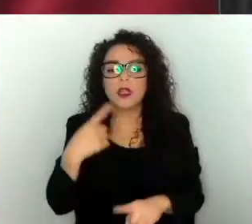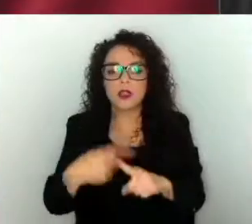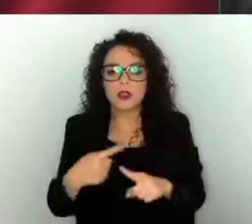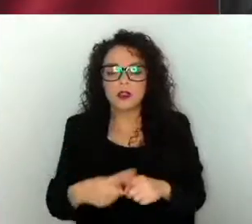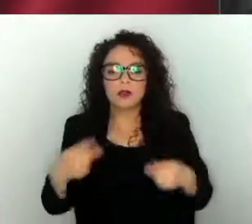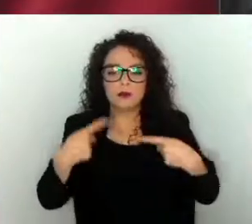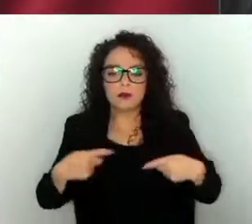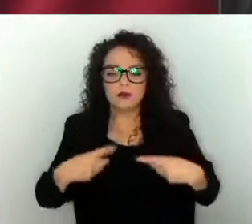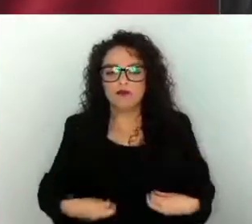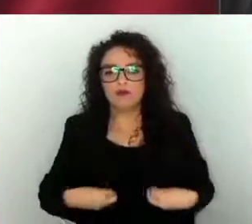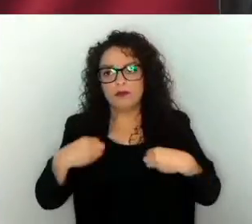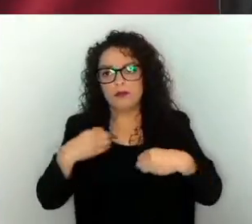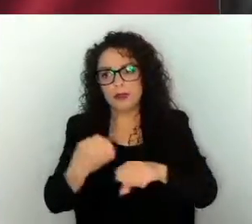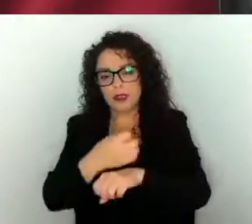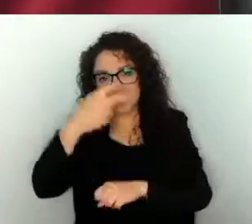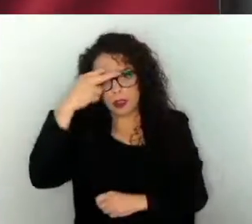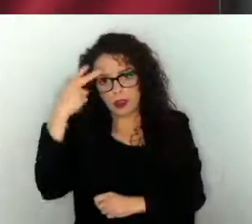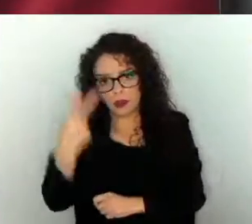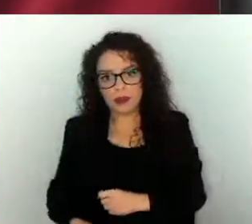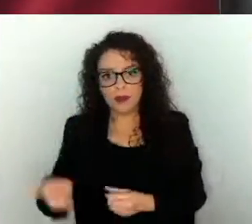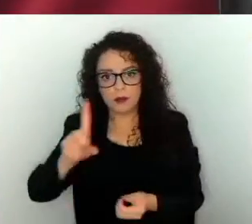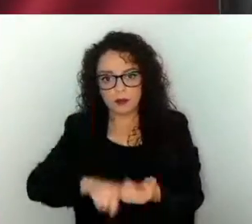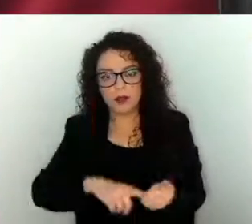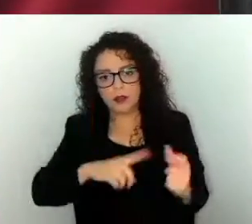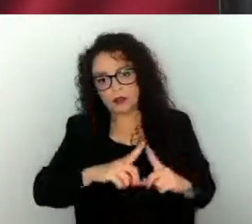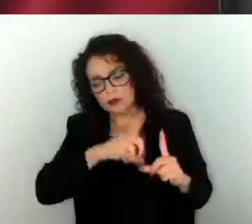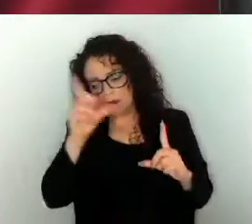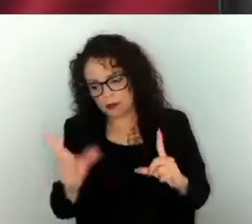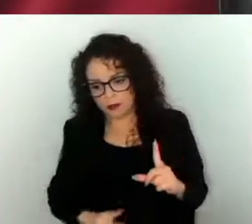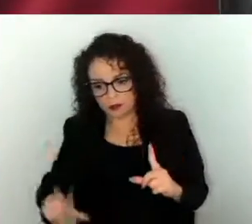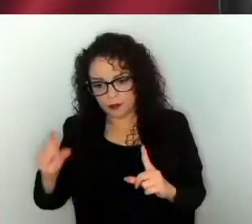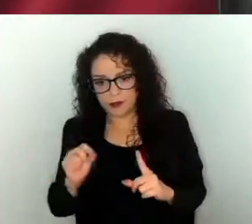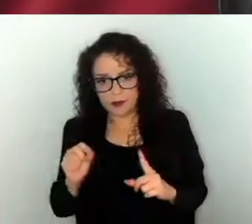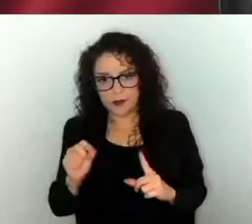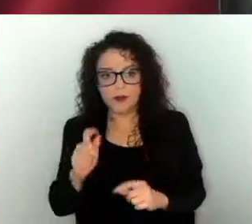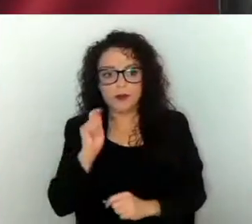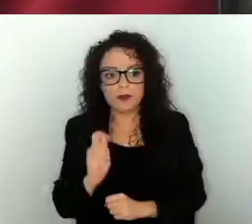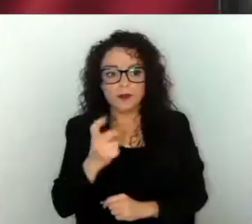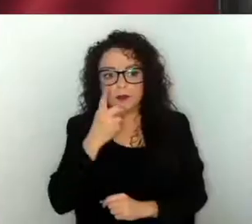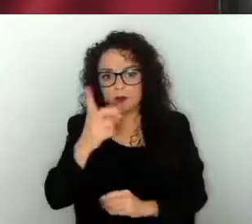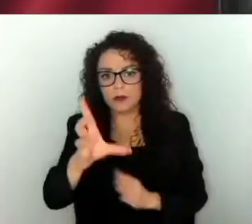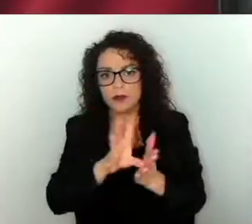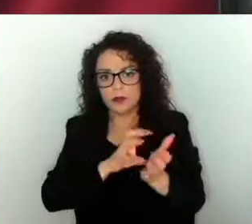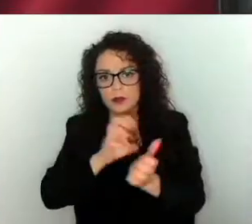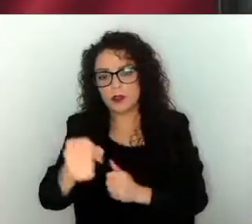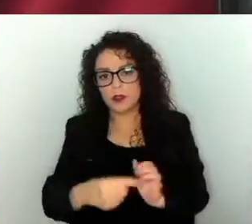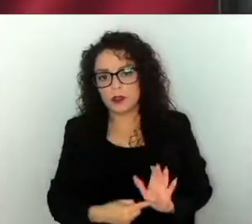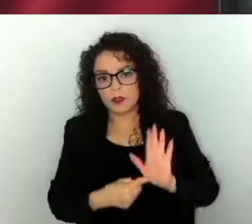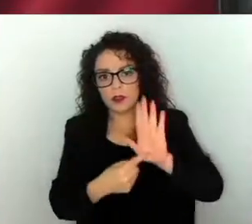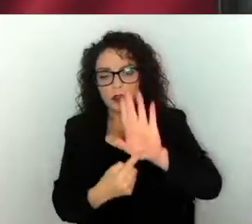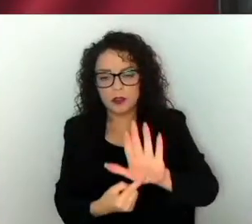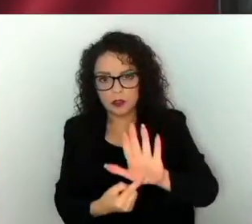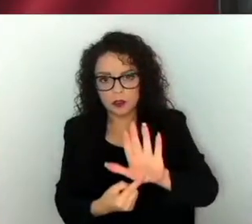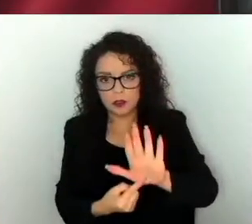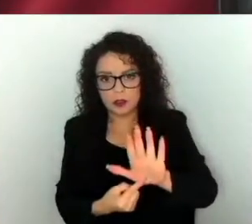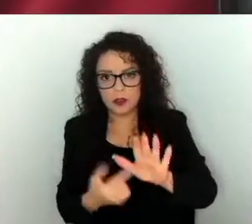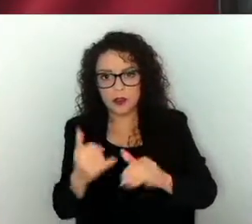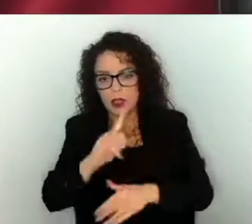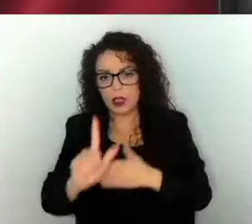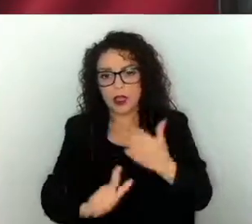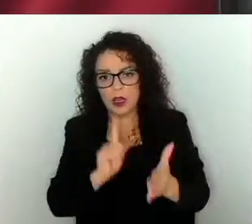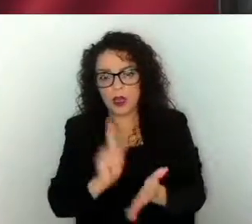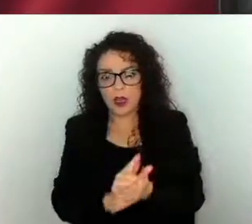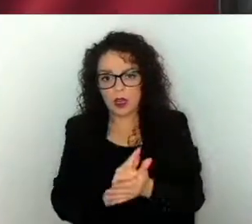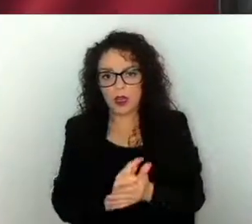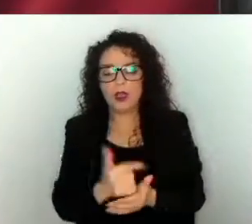mexicanos. Esta iniciativa se adjunta al ordenado en la Constitución Política de la entidad y en nuestra ley orgánica y en